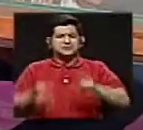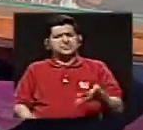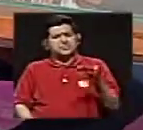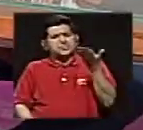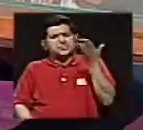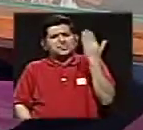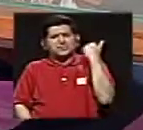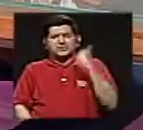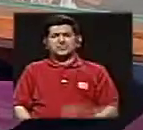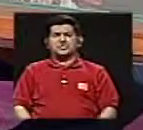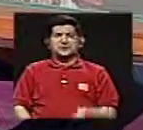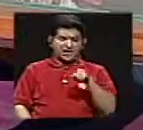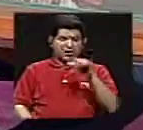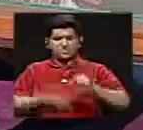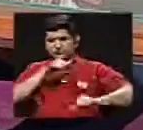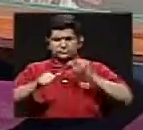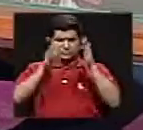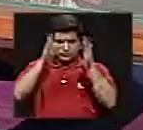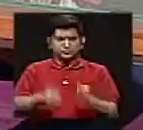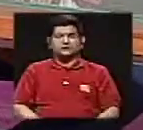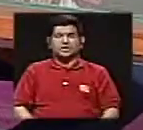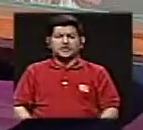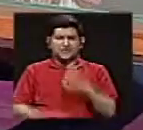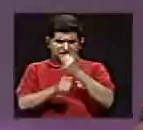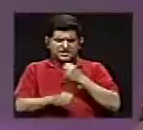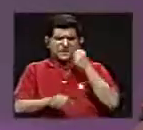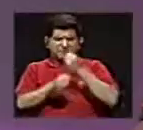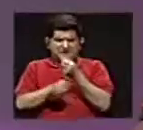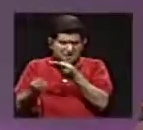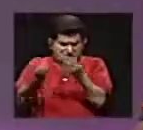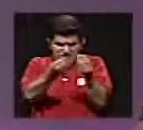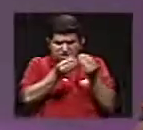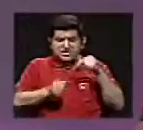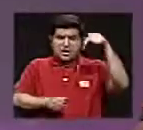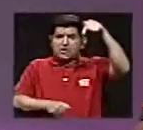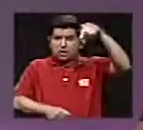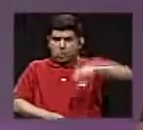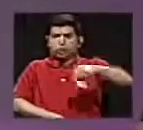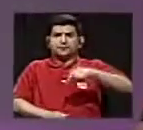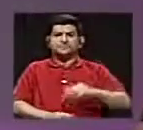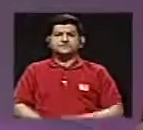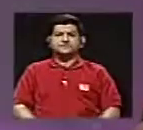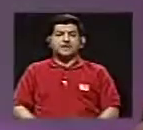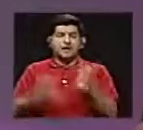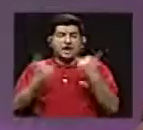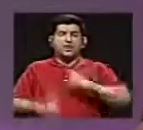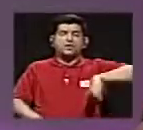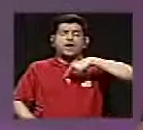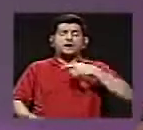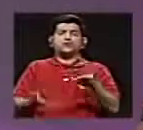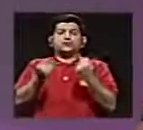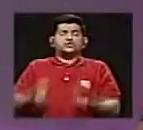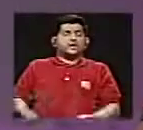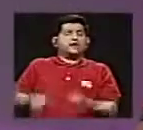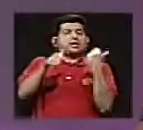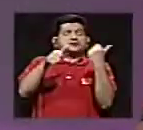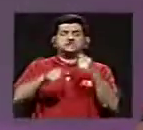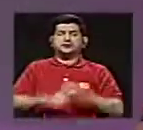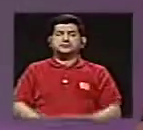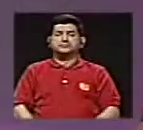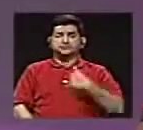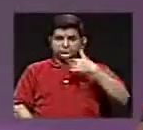antepasados lucharon muy duro, labraron la tierra para que hoy en día quieran desalojarnos o quitárnoslas.